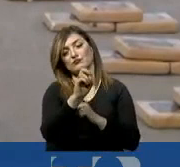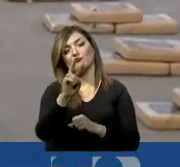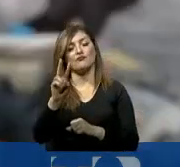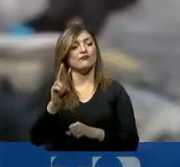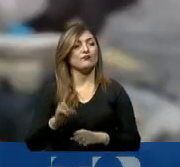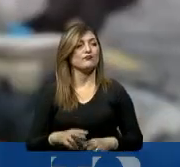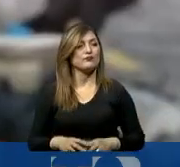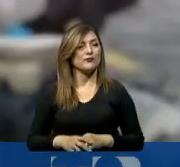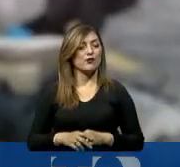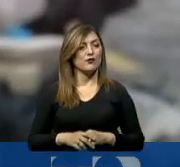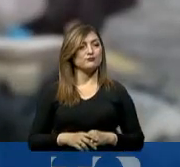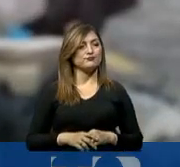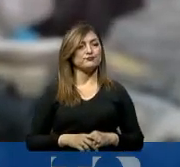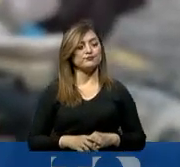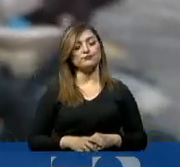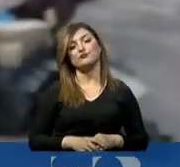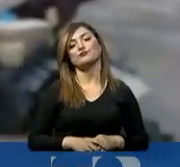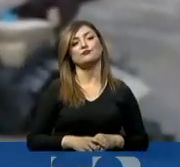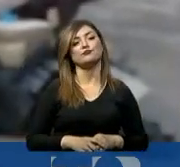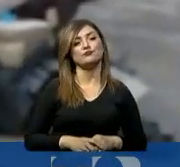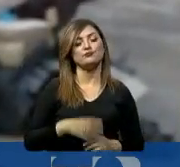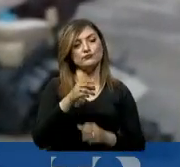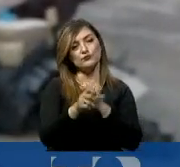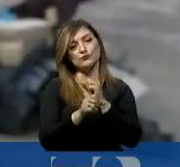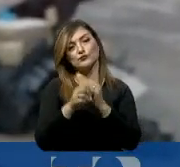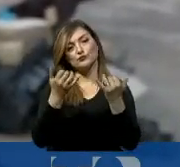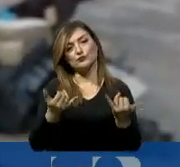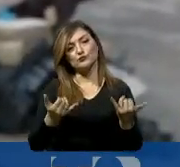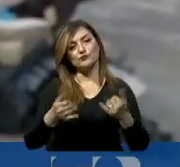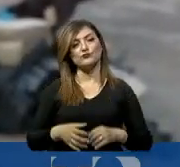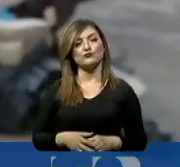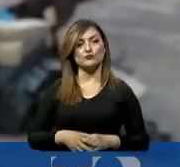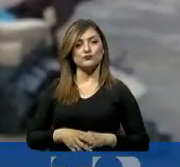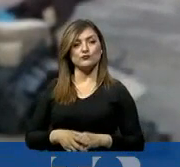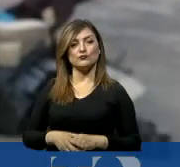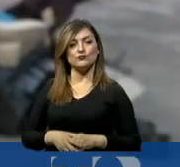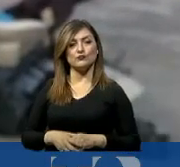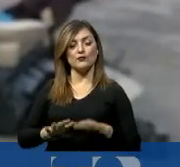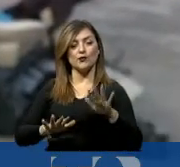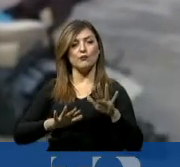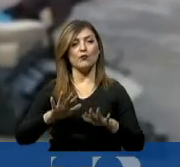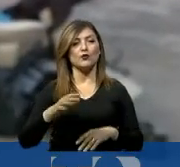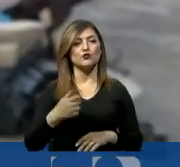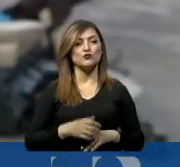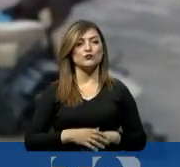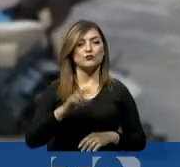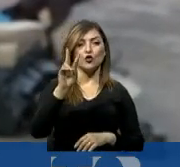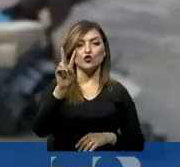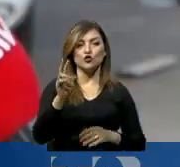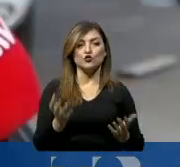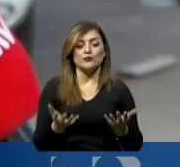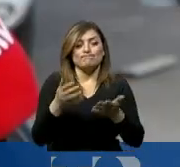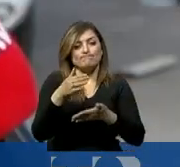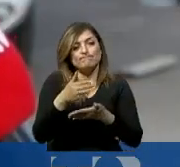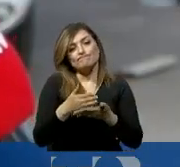año. Aproximadamente en lo que va durante el año que está transcurriendo, tenemos aproximadamente